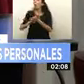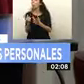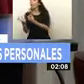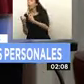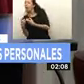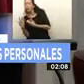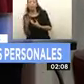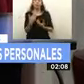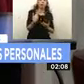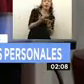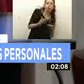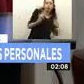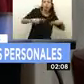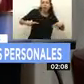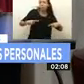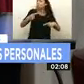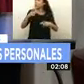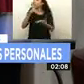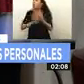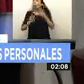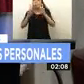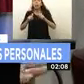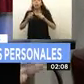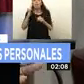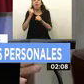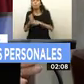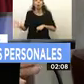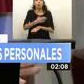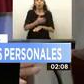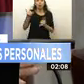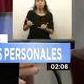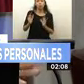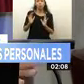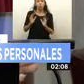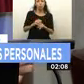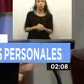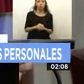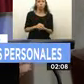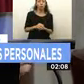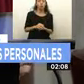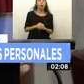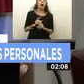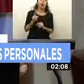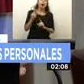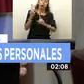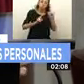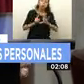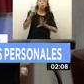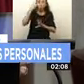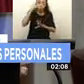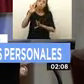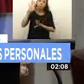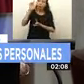régimen de pleno empleo algunos siguen creyendo por ejemplo que inclusive importantes dirigentes de